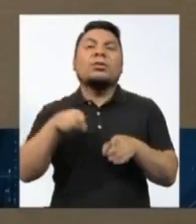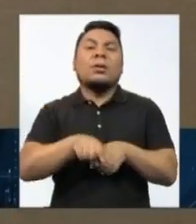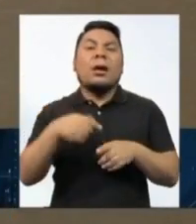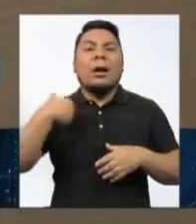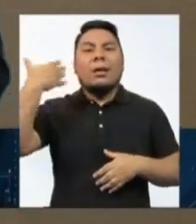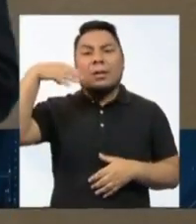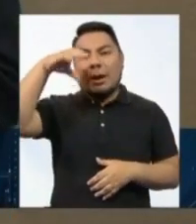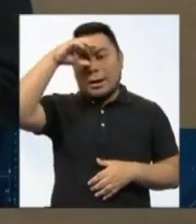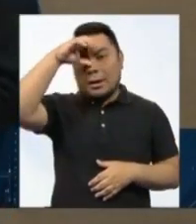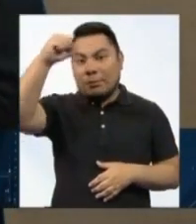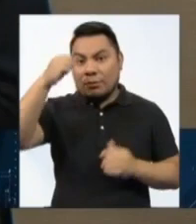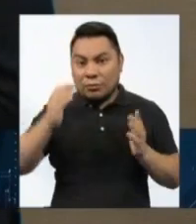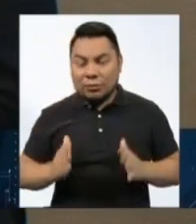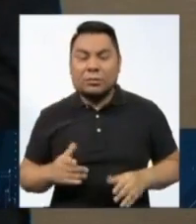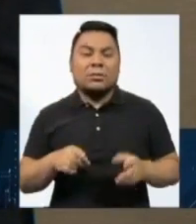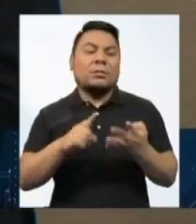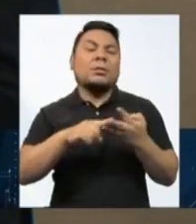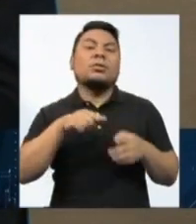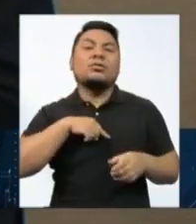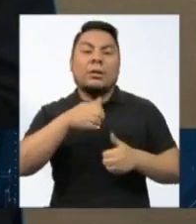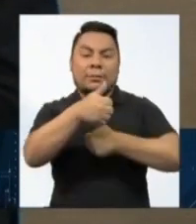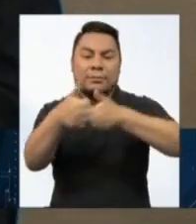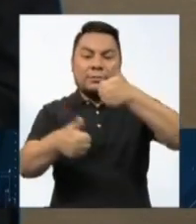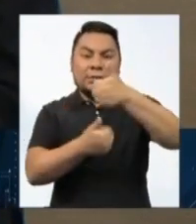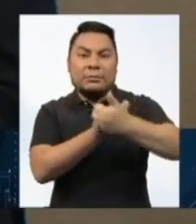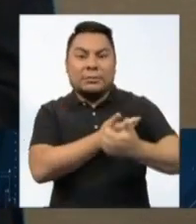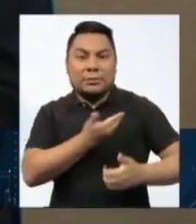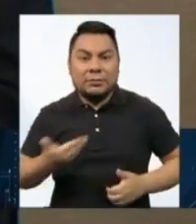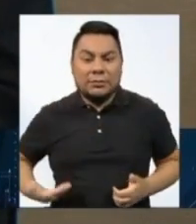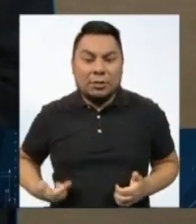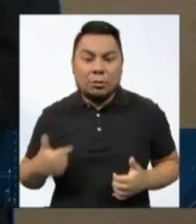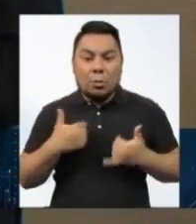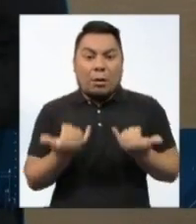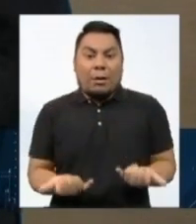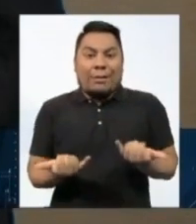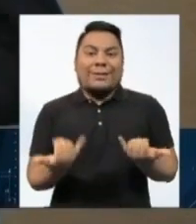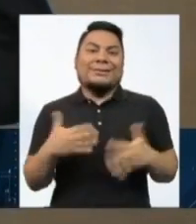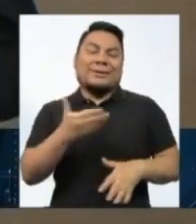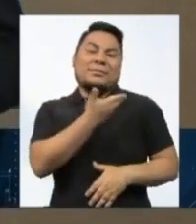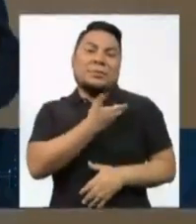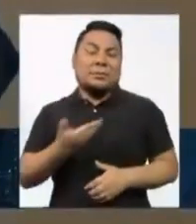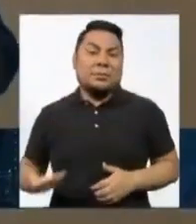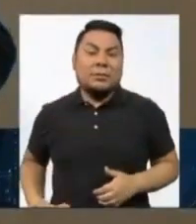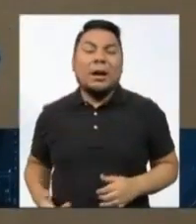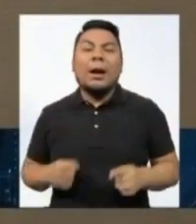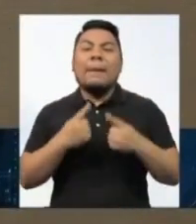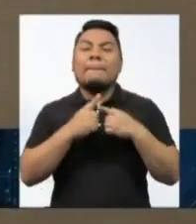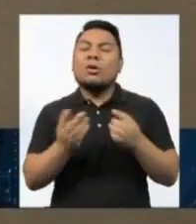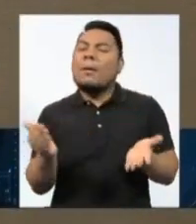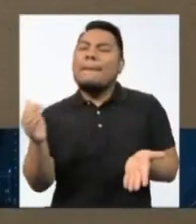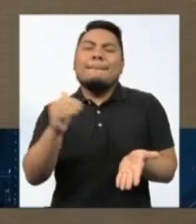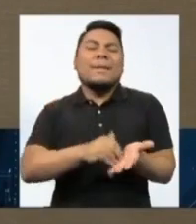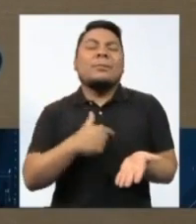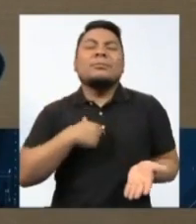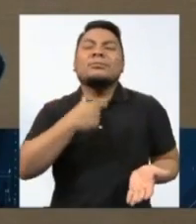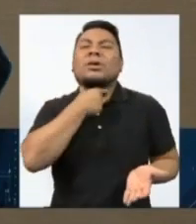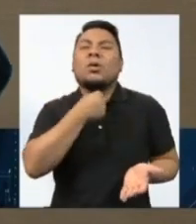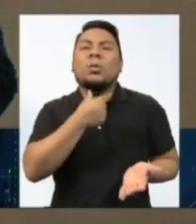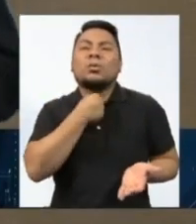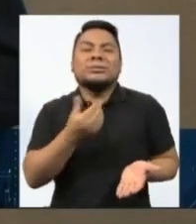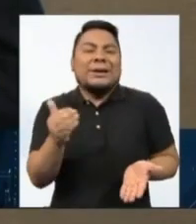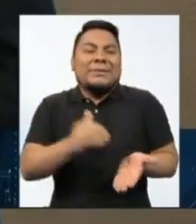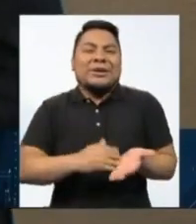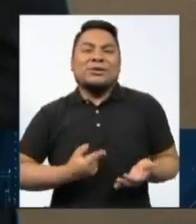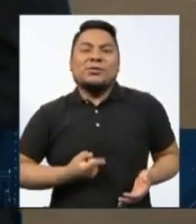embajador, he sido vicepresidente, ahora presidente. Pero el título que más me gusta y del cual me siento